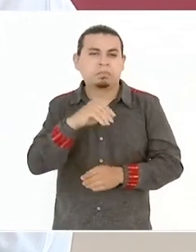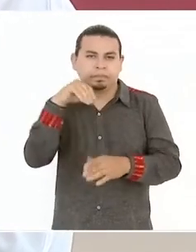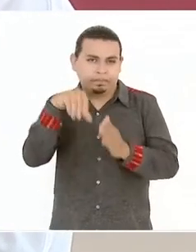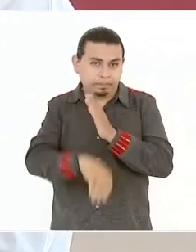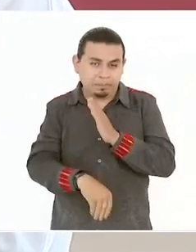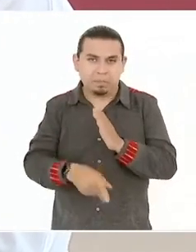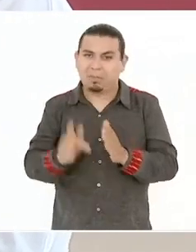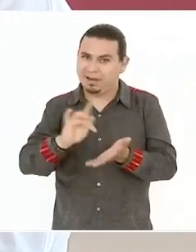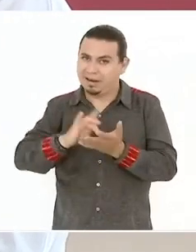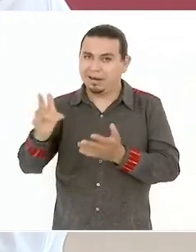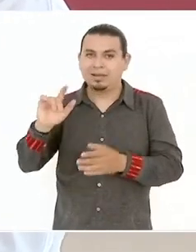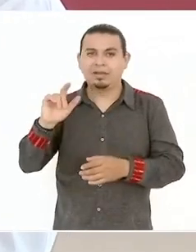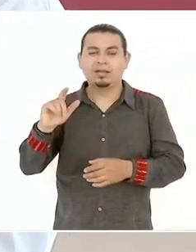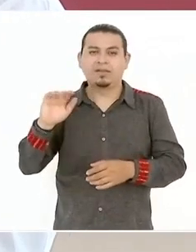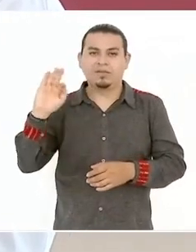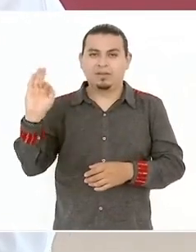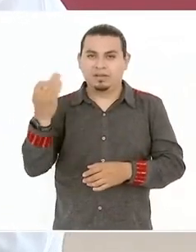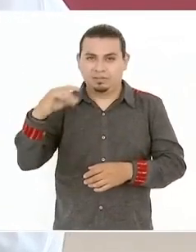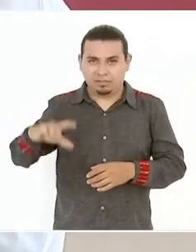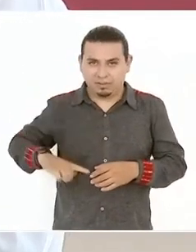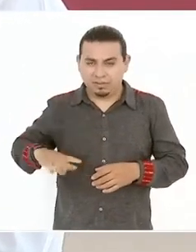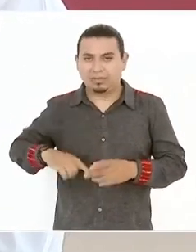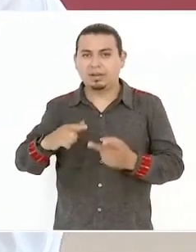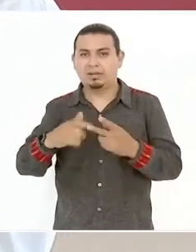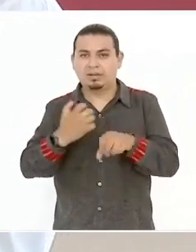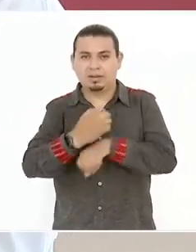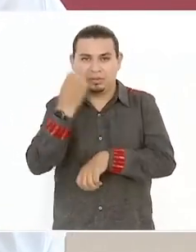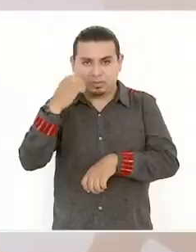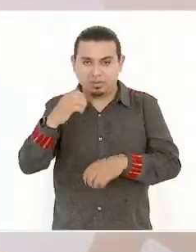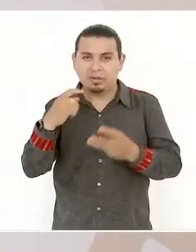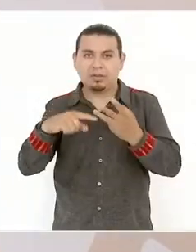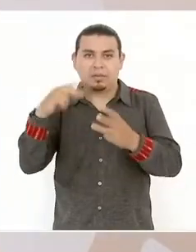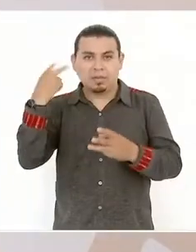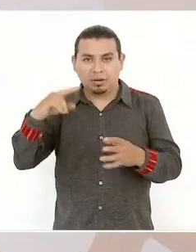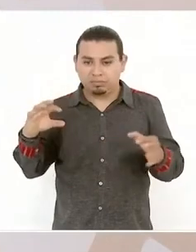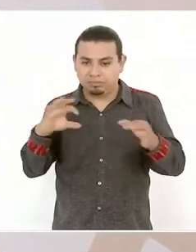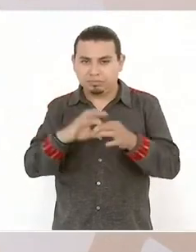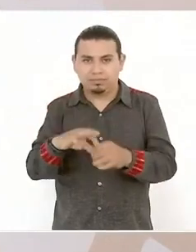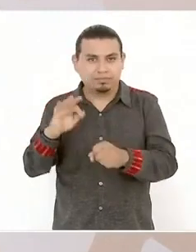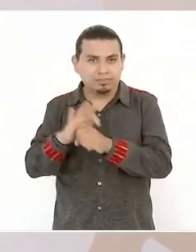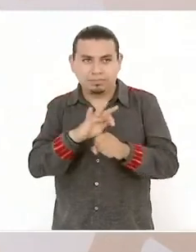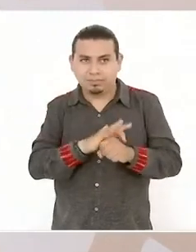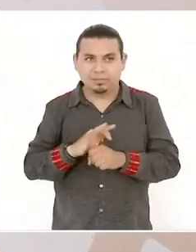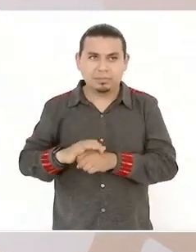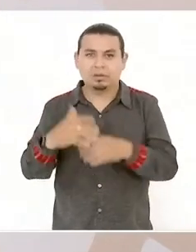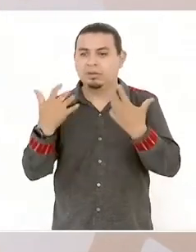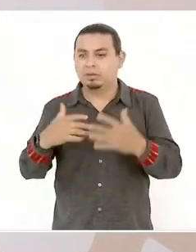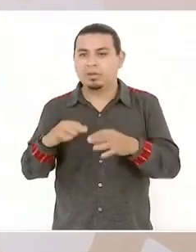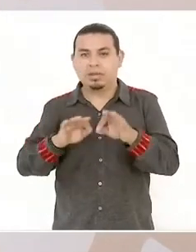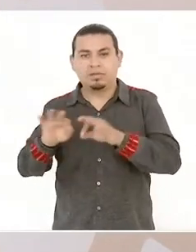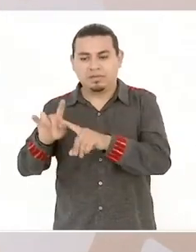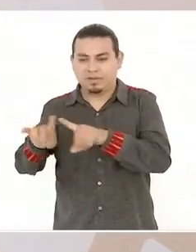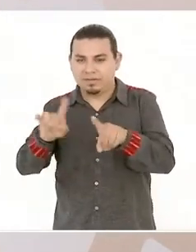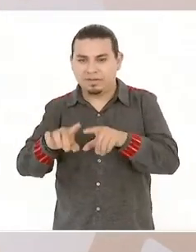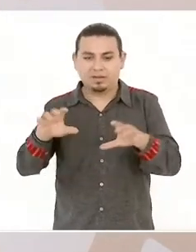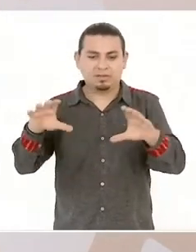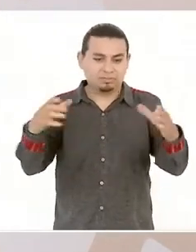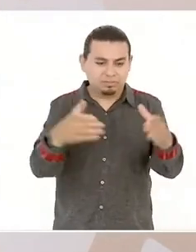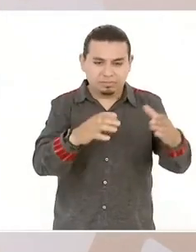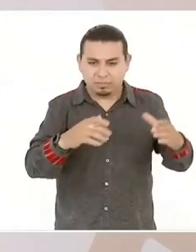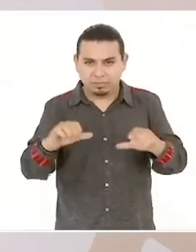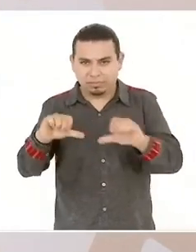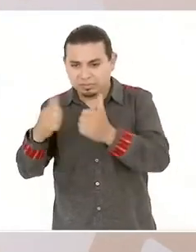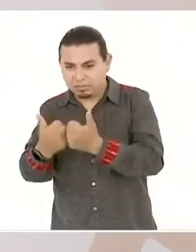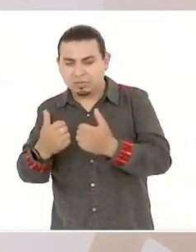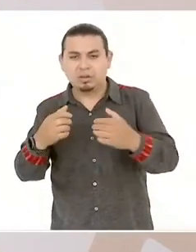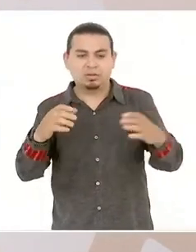el gobierno federal, los estados de Oaxaca y Veracruz, las organizaciones sociales, sector privado